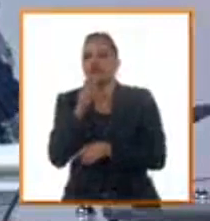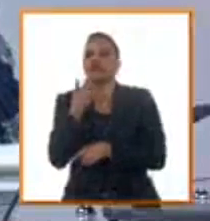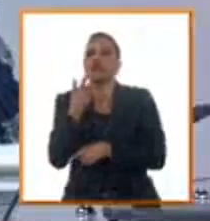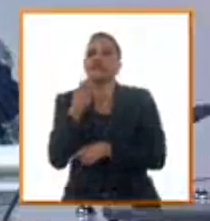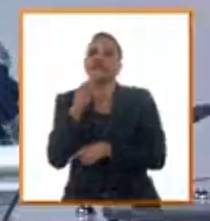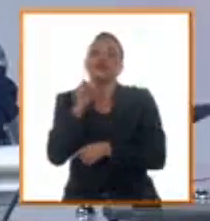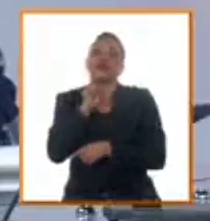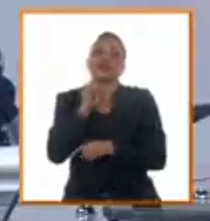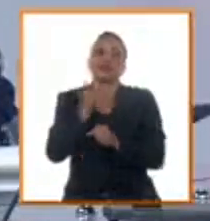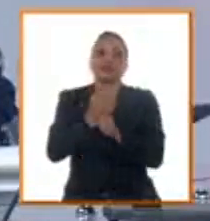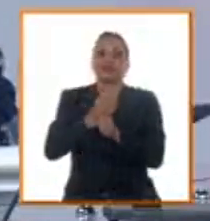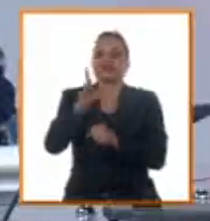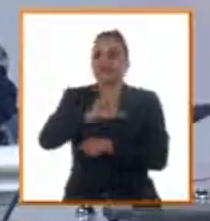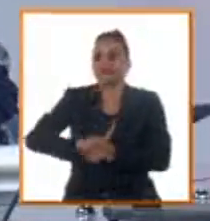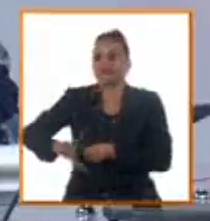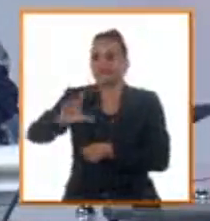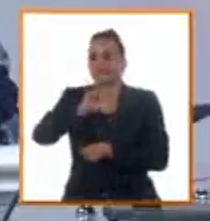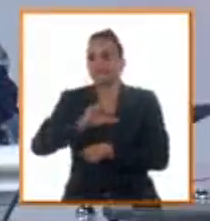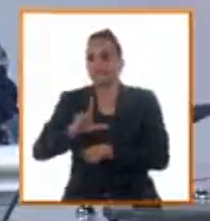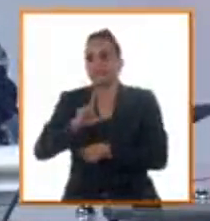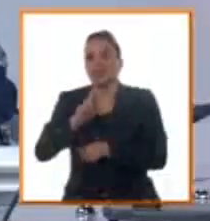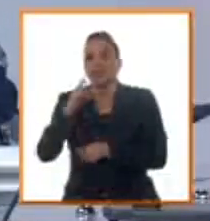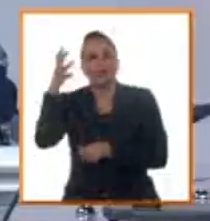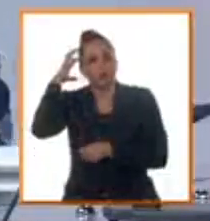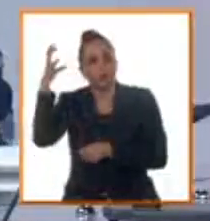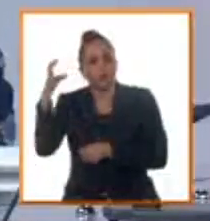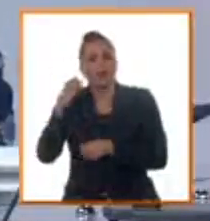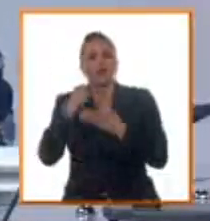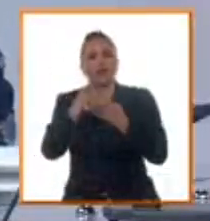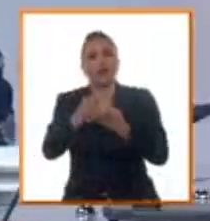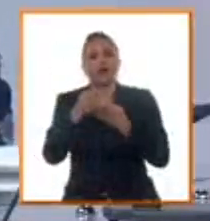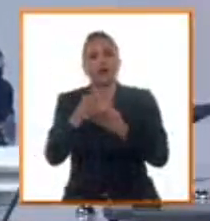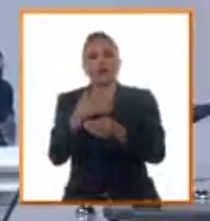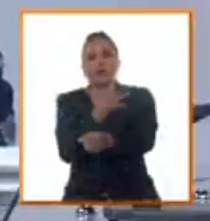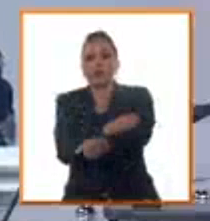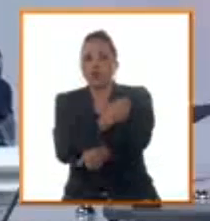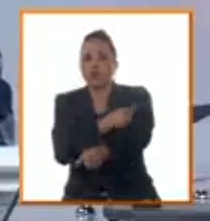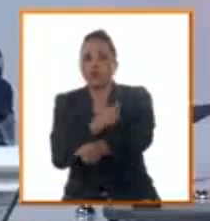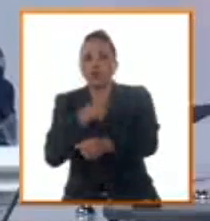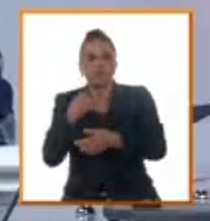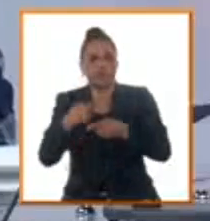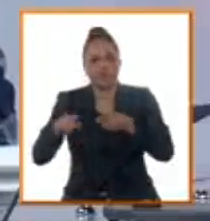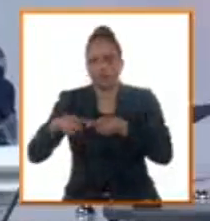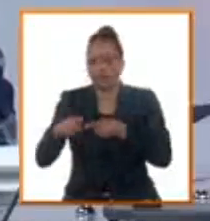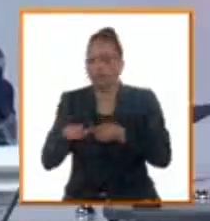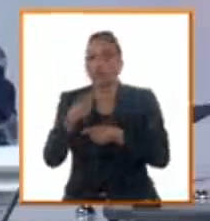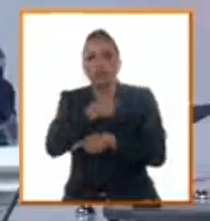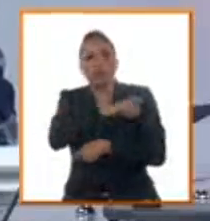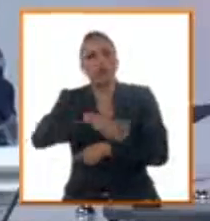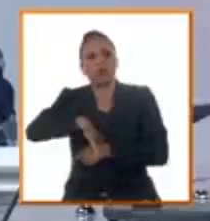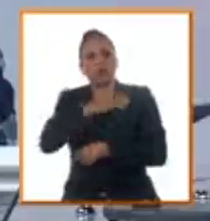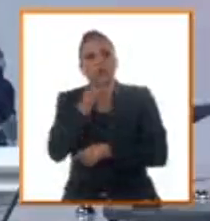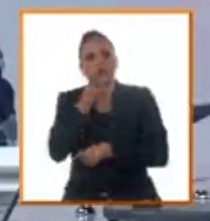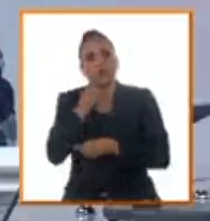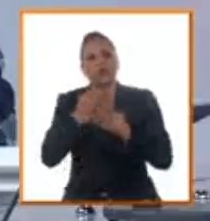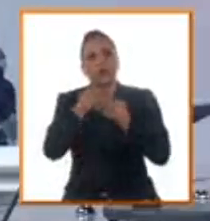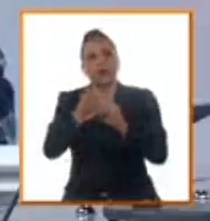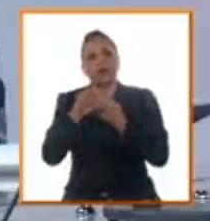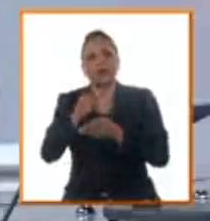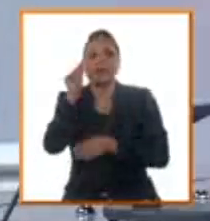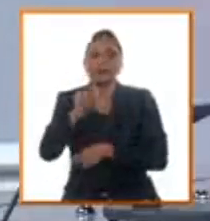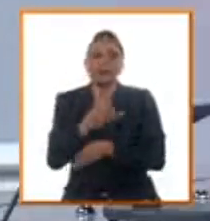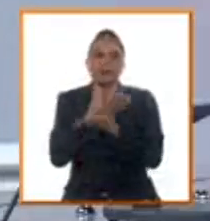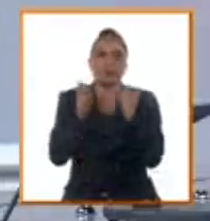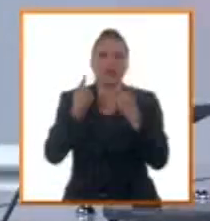sociales, organizaciones no gubernamentales, a recoger las donaciones que nuestra población puede ir haciendo para ayudar a aquellos que